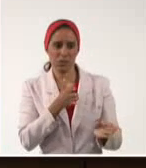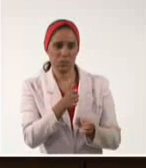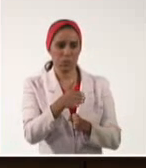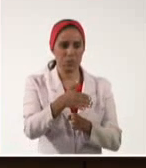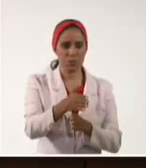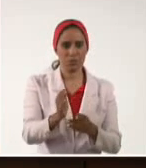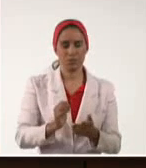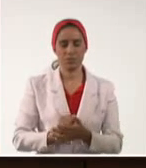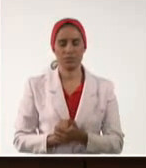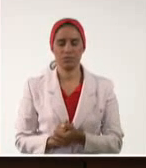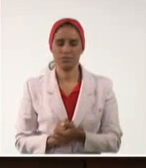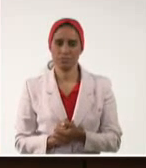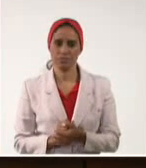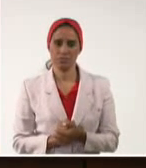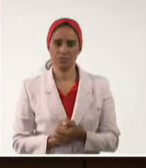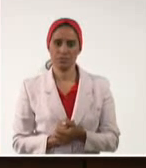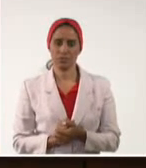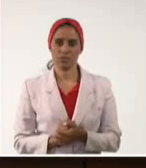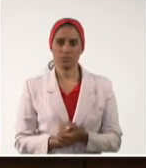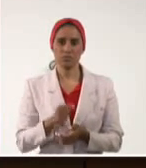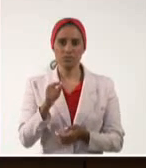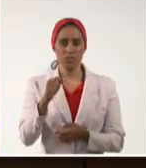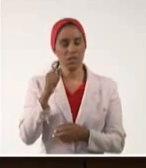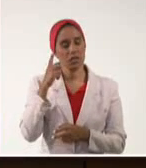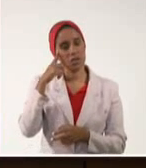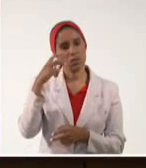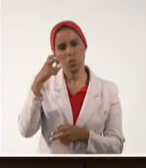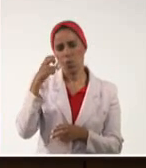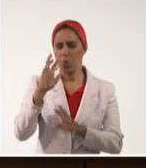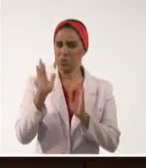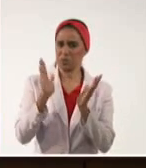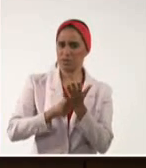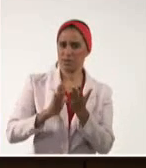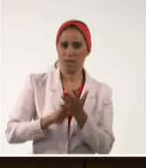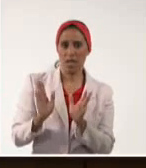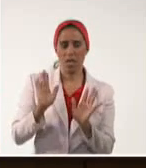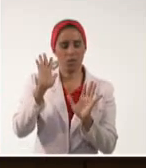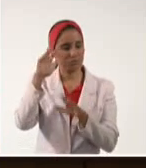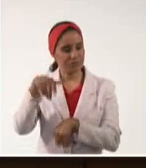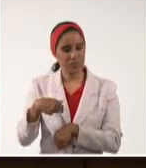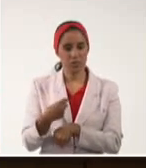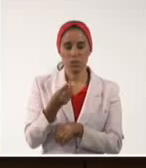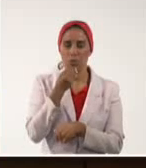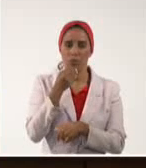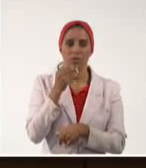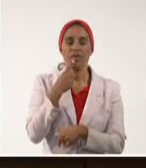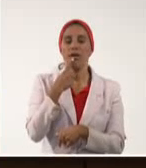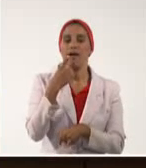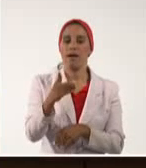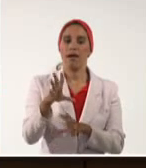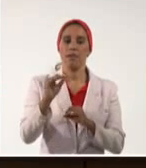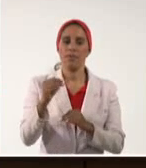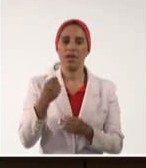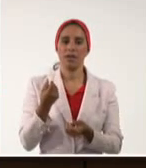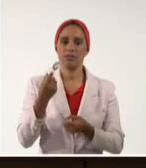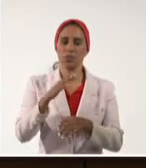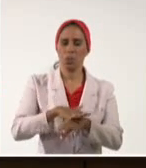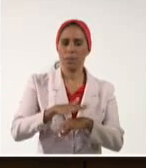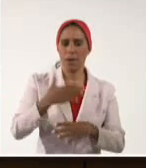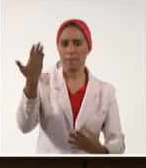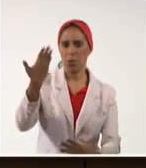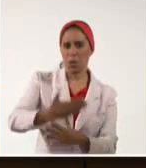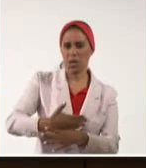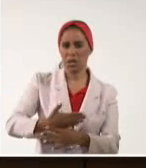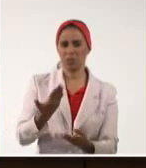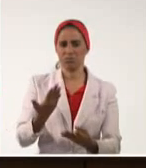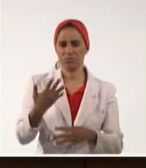frecuencia desconocen o simplemente no se quiere oír hablar sobre el impacto del bloqueo. Algunos ni